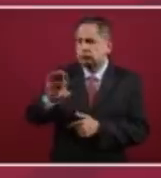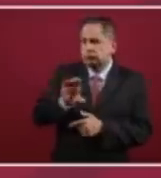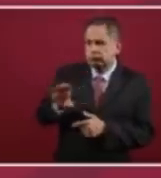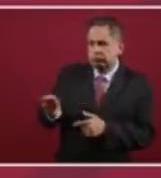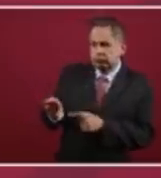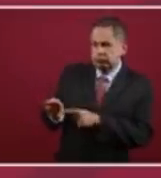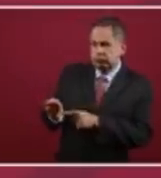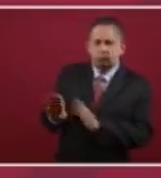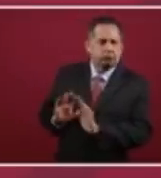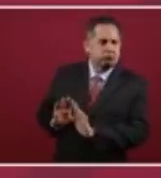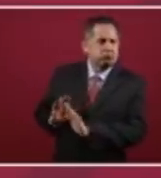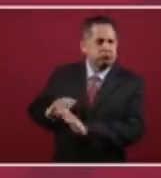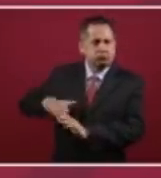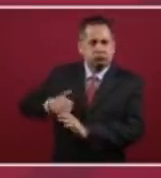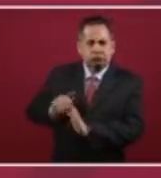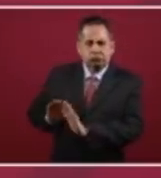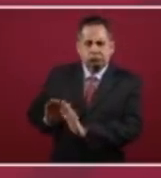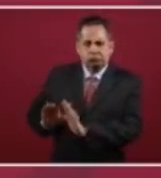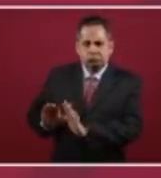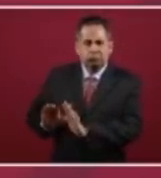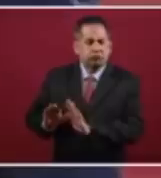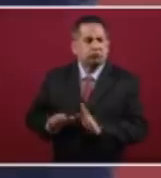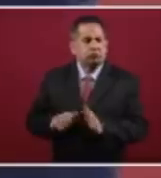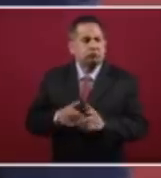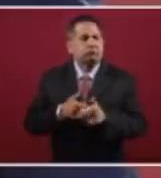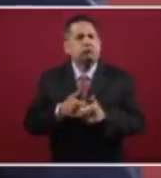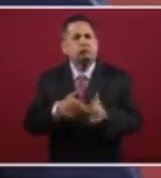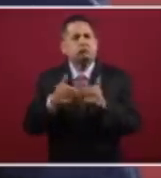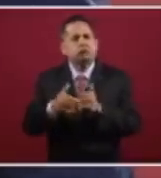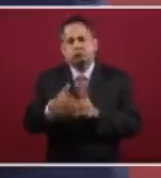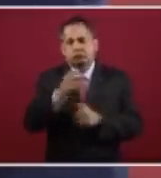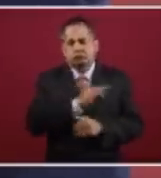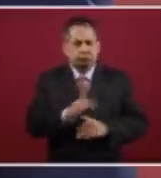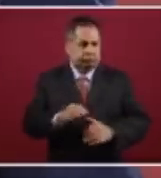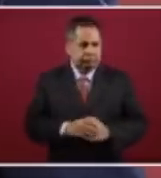fondo, que no es